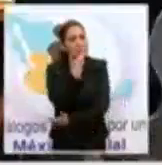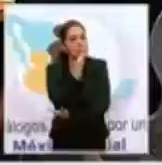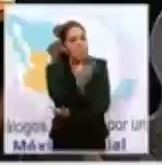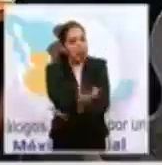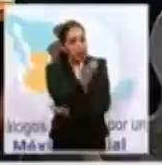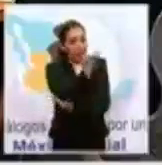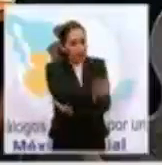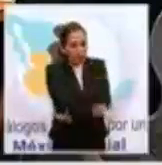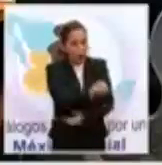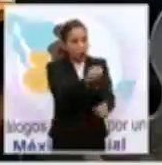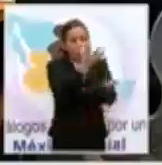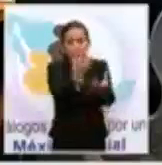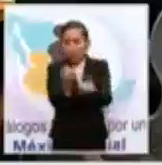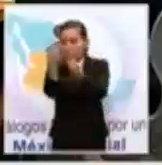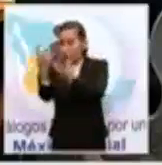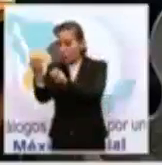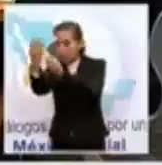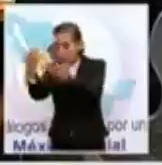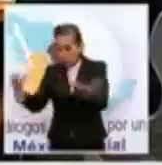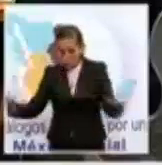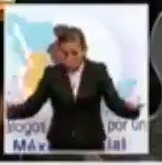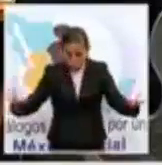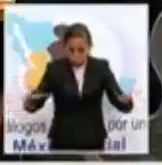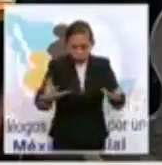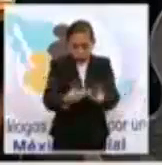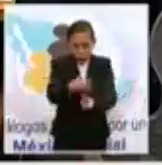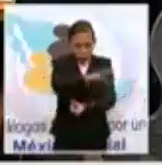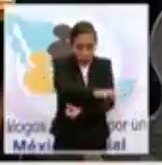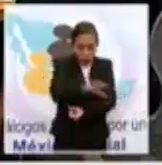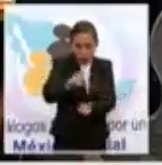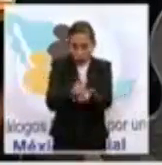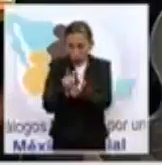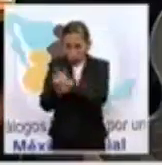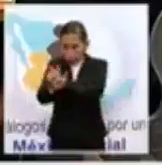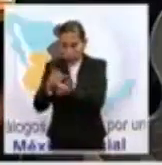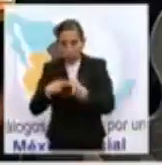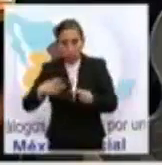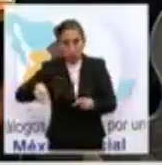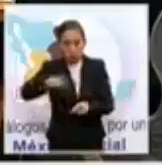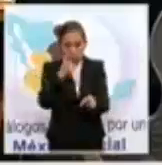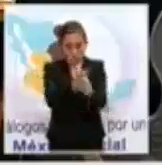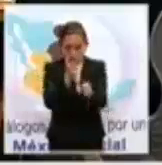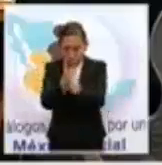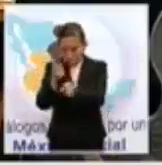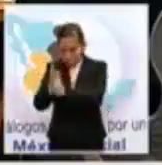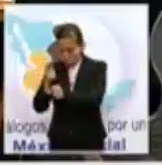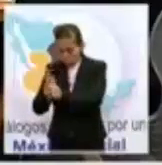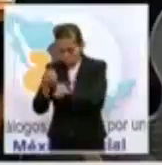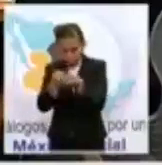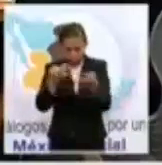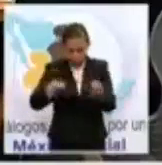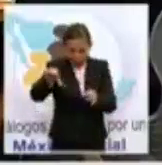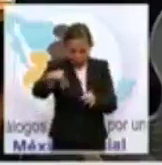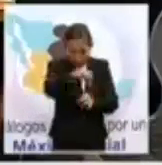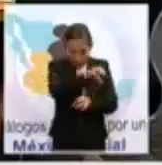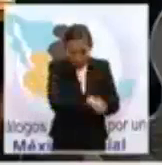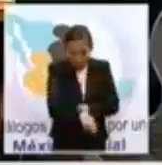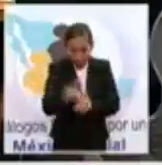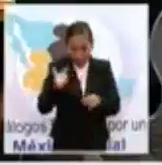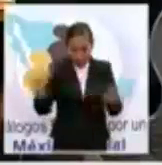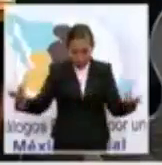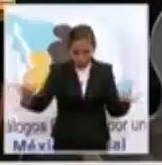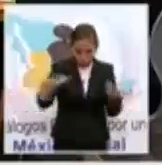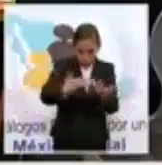estos padrones, con estas poblaciones identificadas nominal y territorialmente y con una